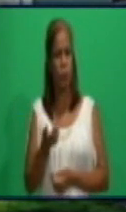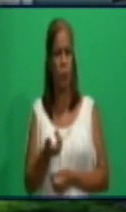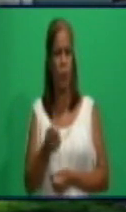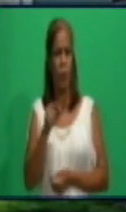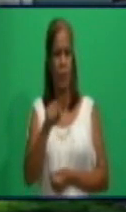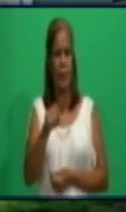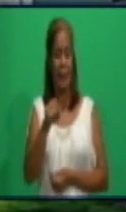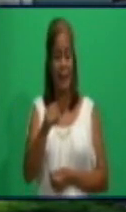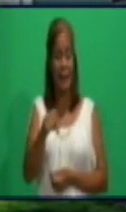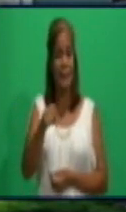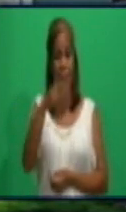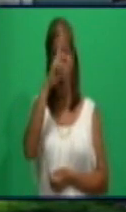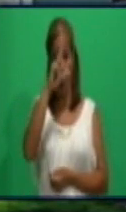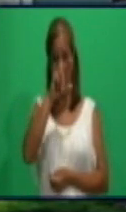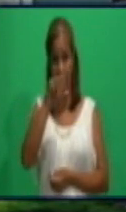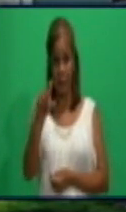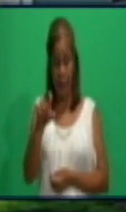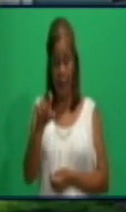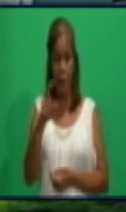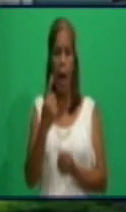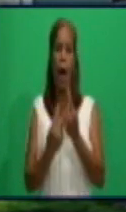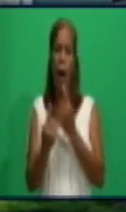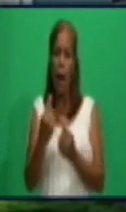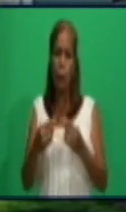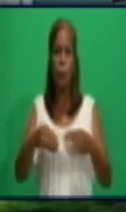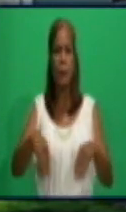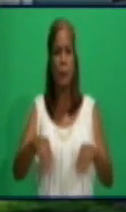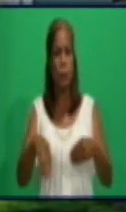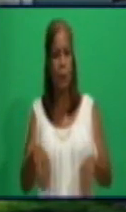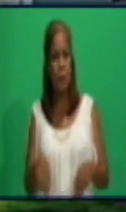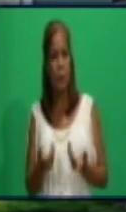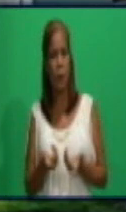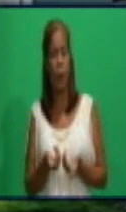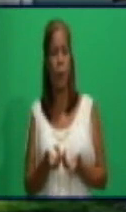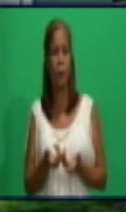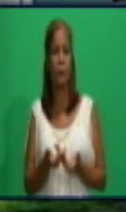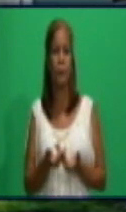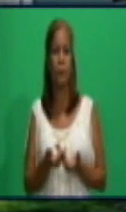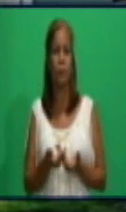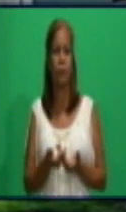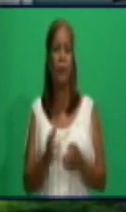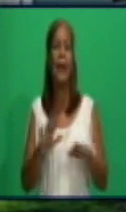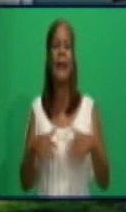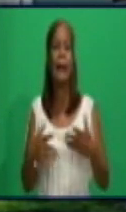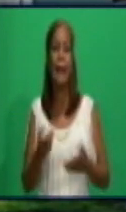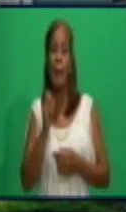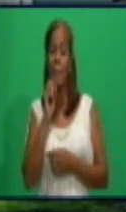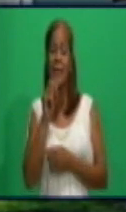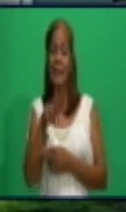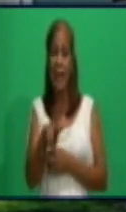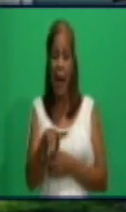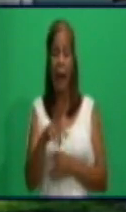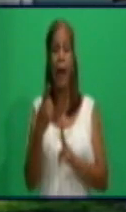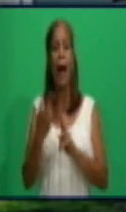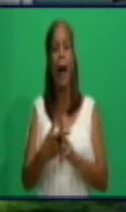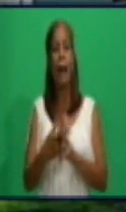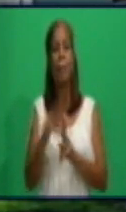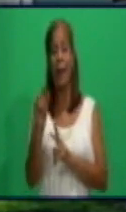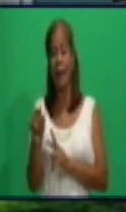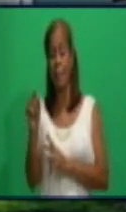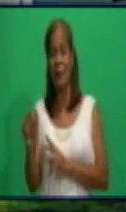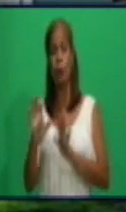con las gestantes que están hospitalizadas en el Hospital Carlos Manuel de Céspedes? ¿Qué mensaje hay para la familia de esas personas que están